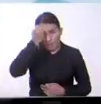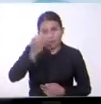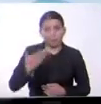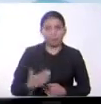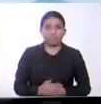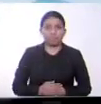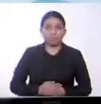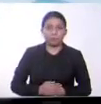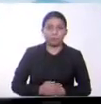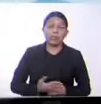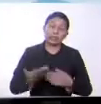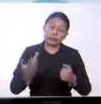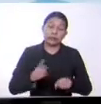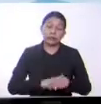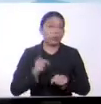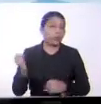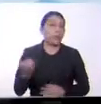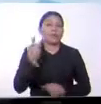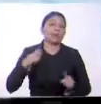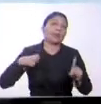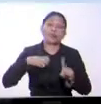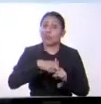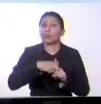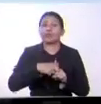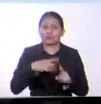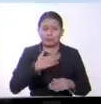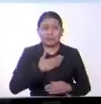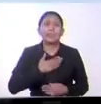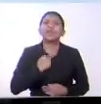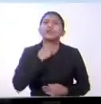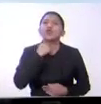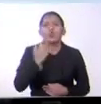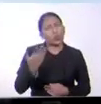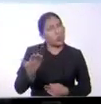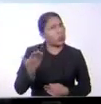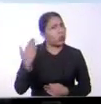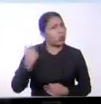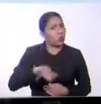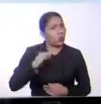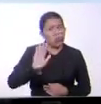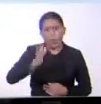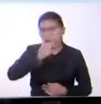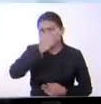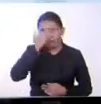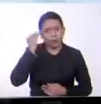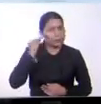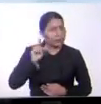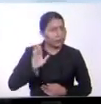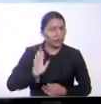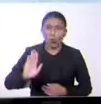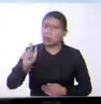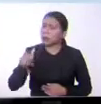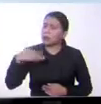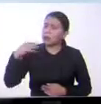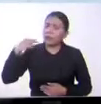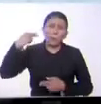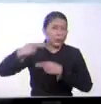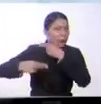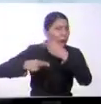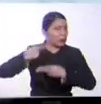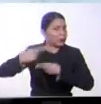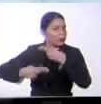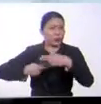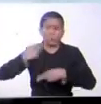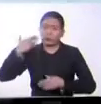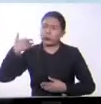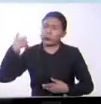Una etapa de nuevos retos. Tenemos voces honorables, memorables que nunca van a pasar al olvido.